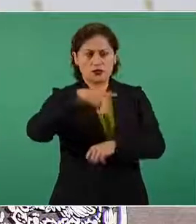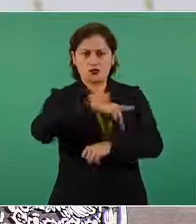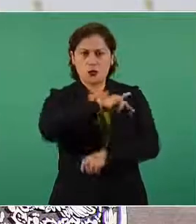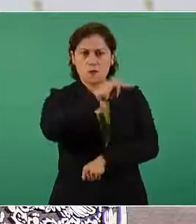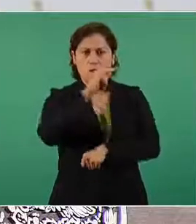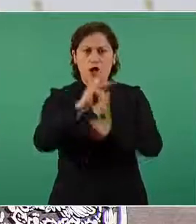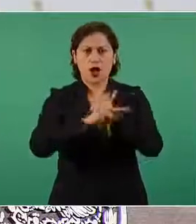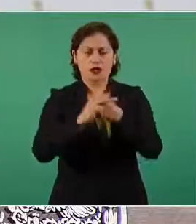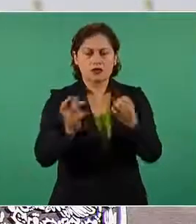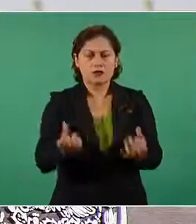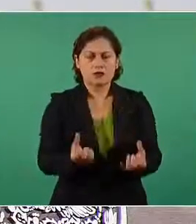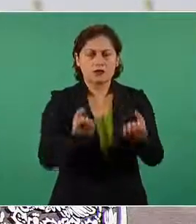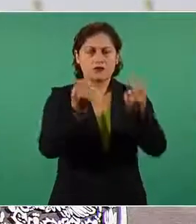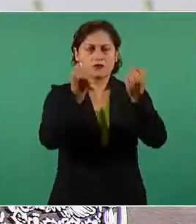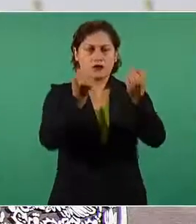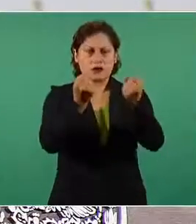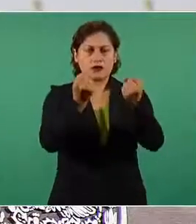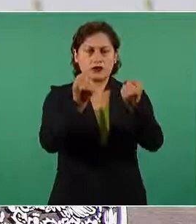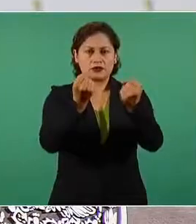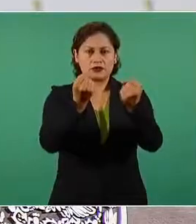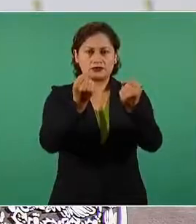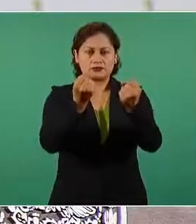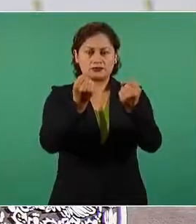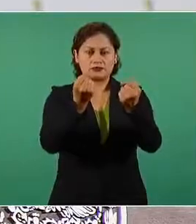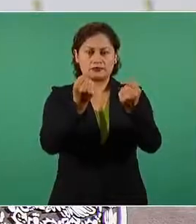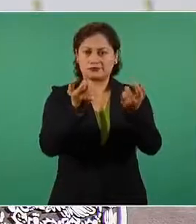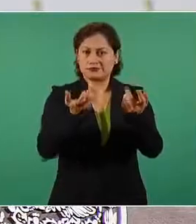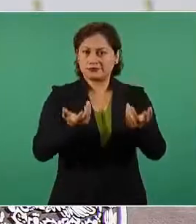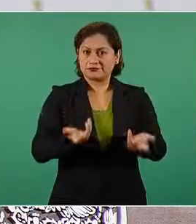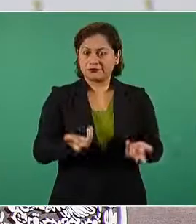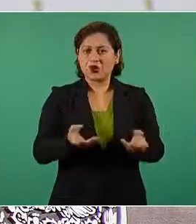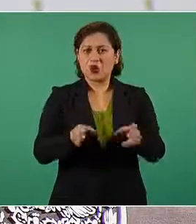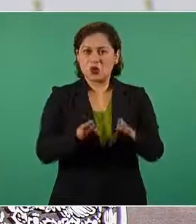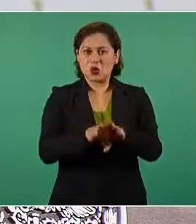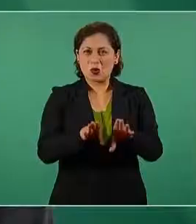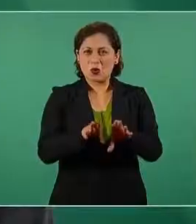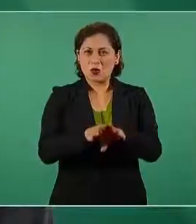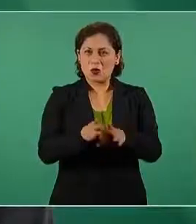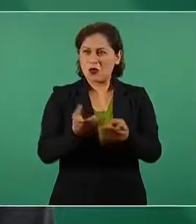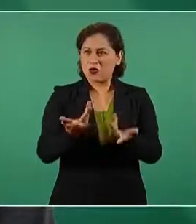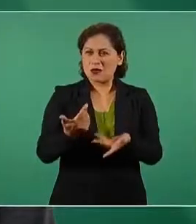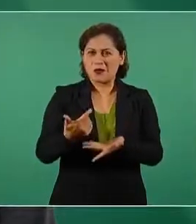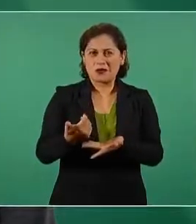de la infraestructura en Estados Unidos.